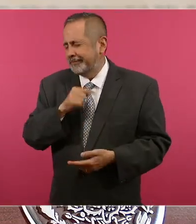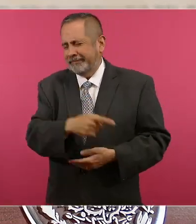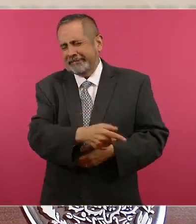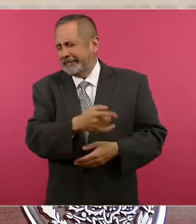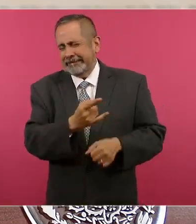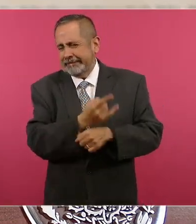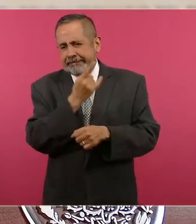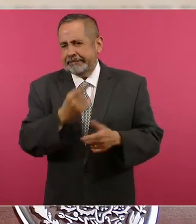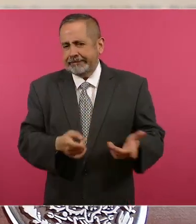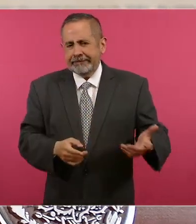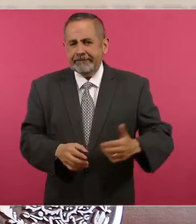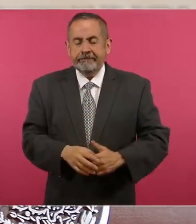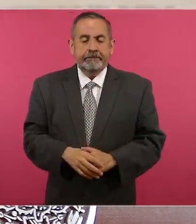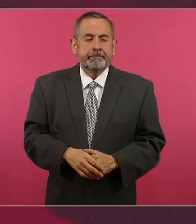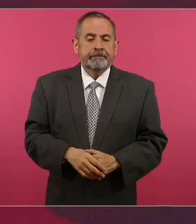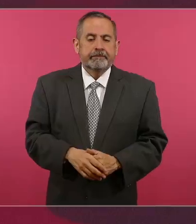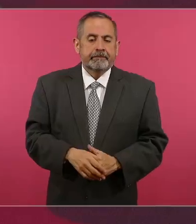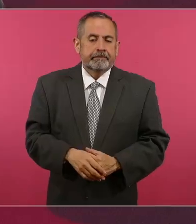que